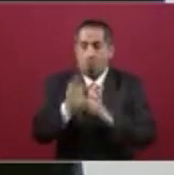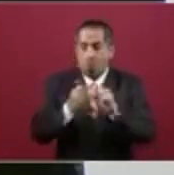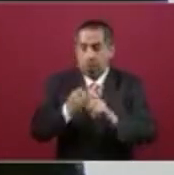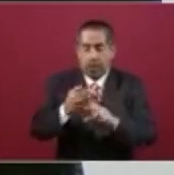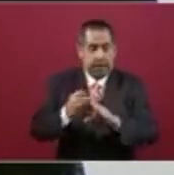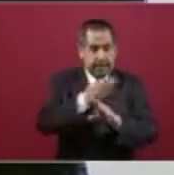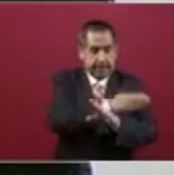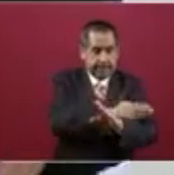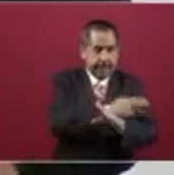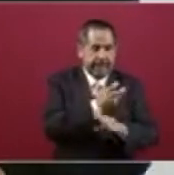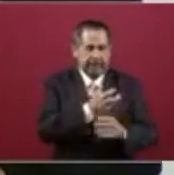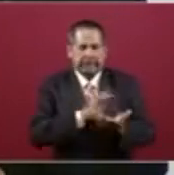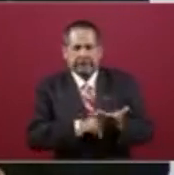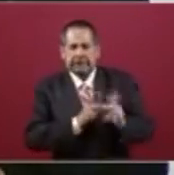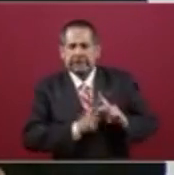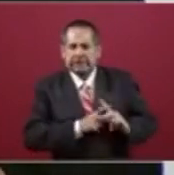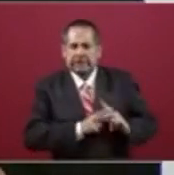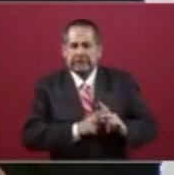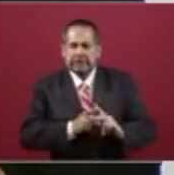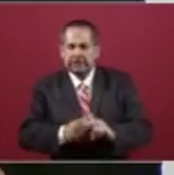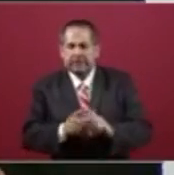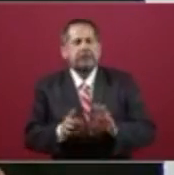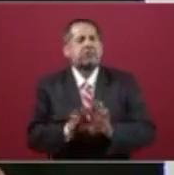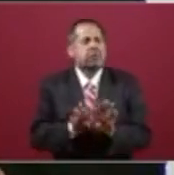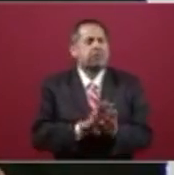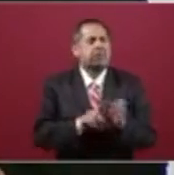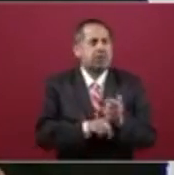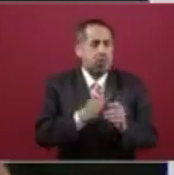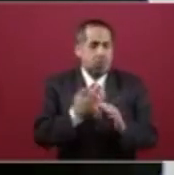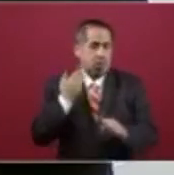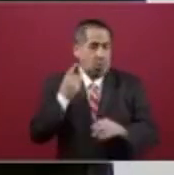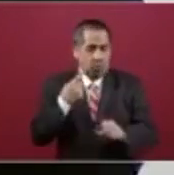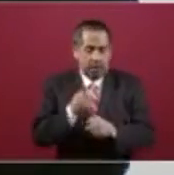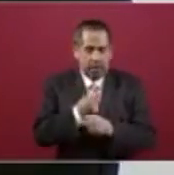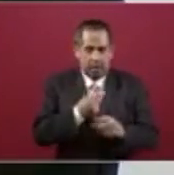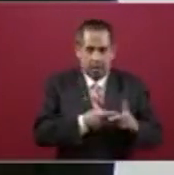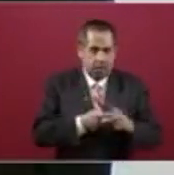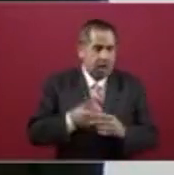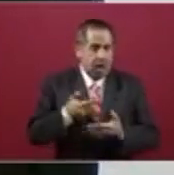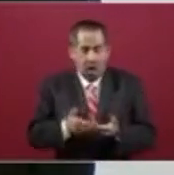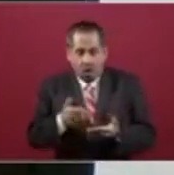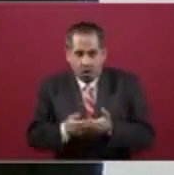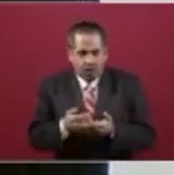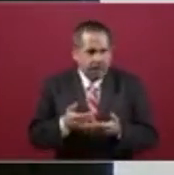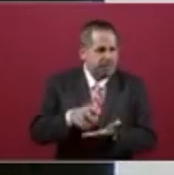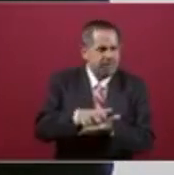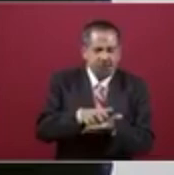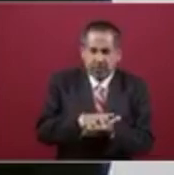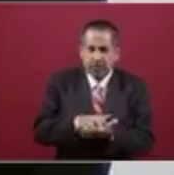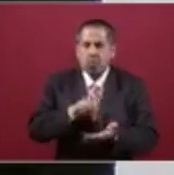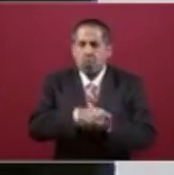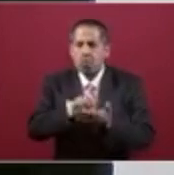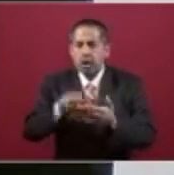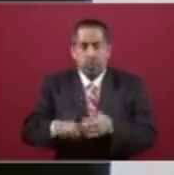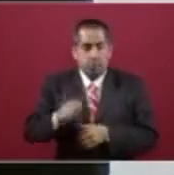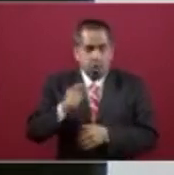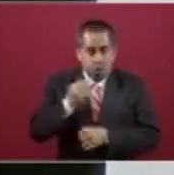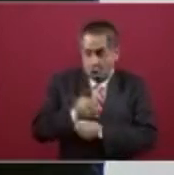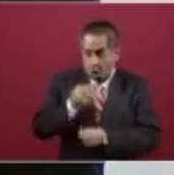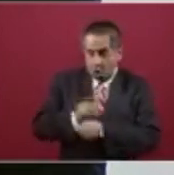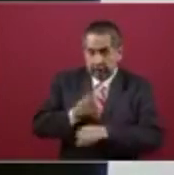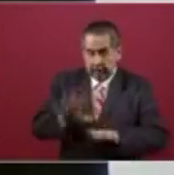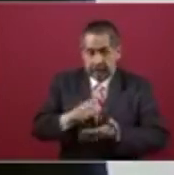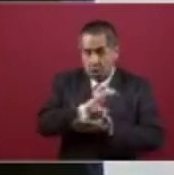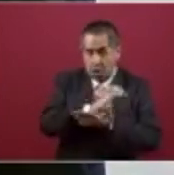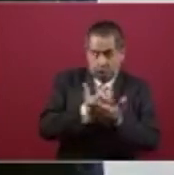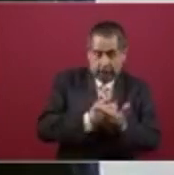y sobre esos costos, esos precios del año pasado, estamos obteniendo ahorros importantes. Por ejemplo, con lo que ya llevamos